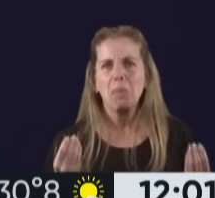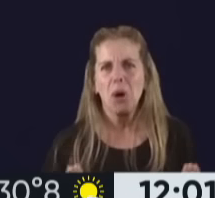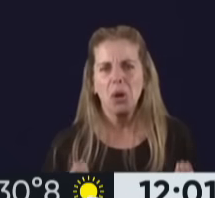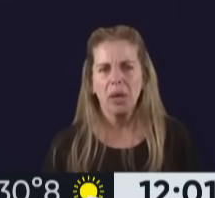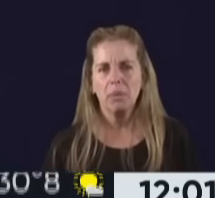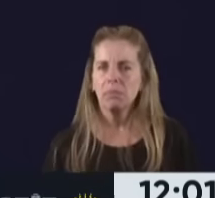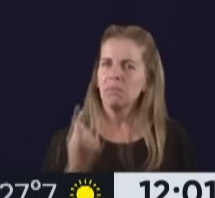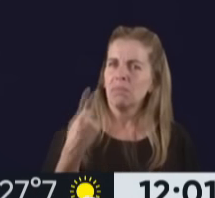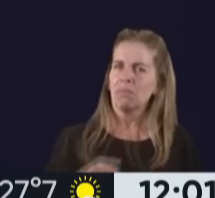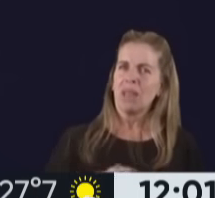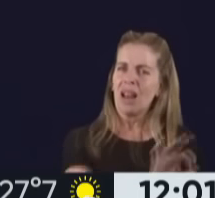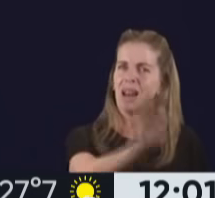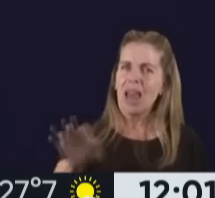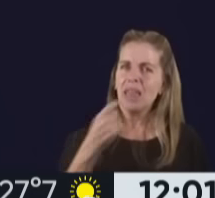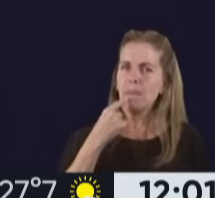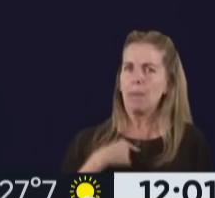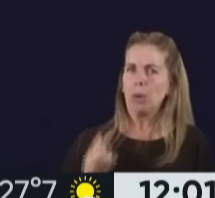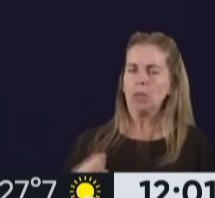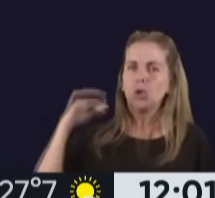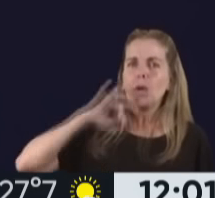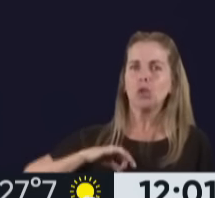raro que no me preguntaban por el sueldo de los